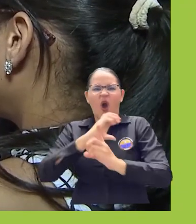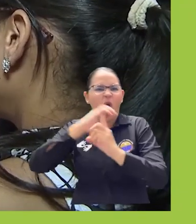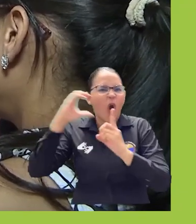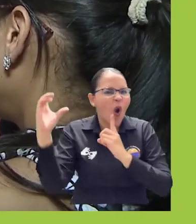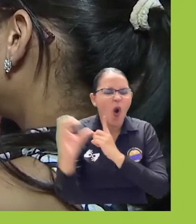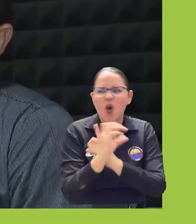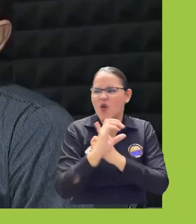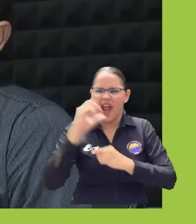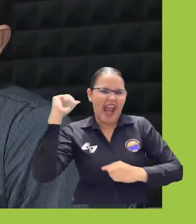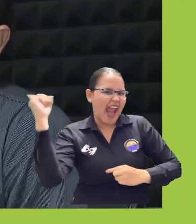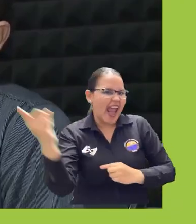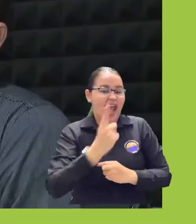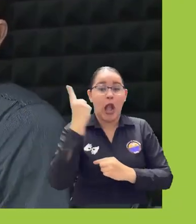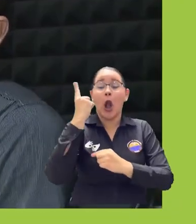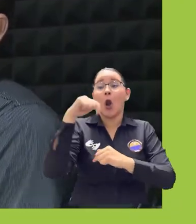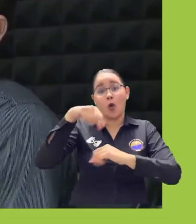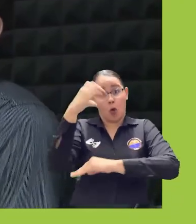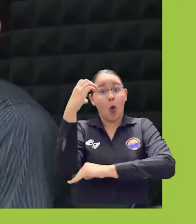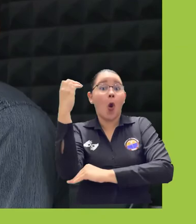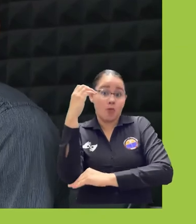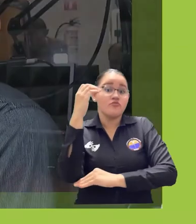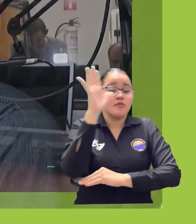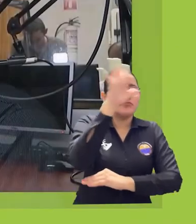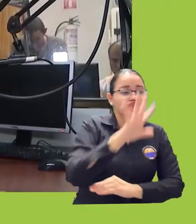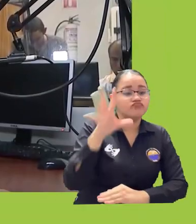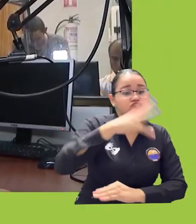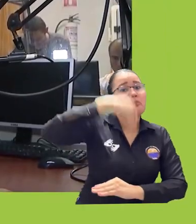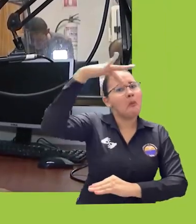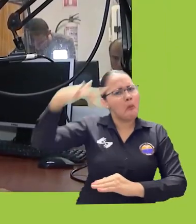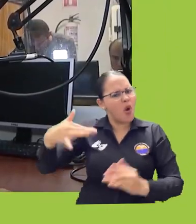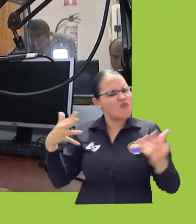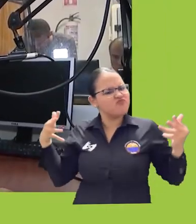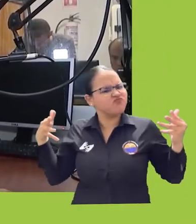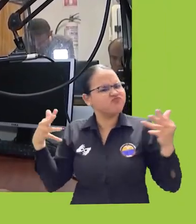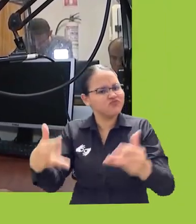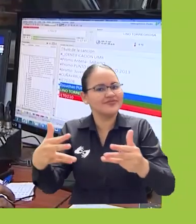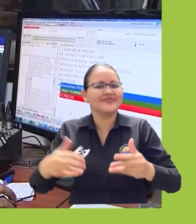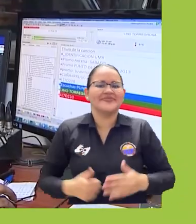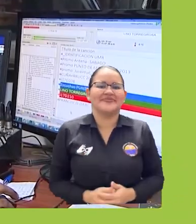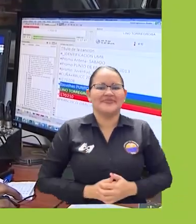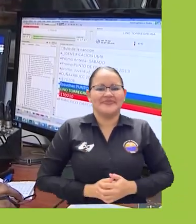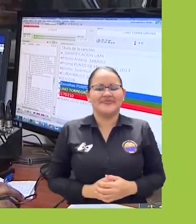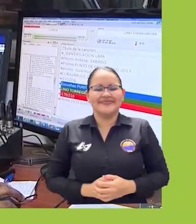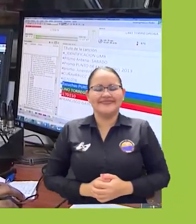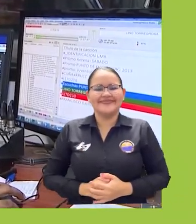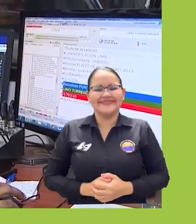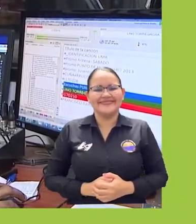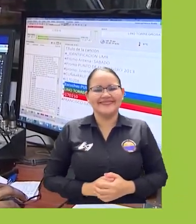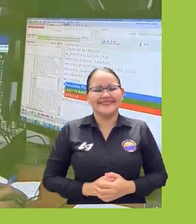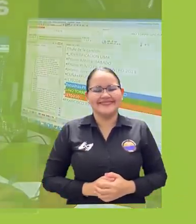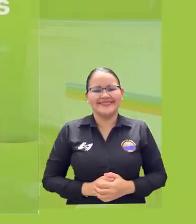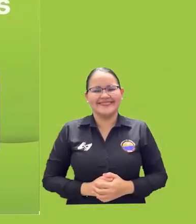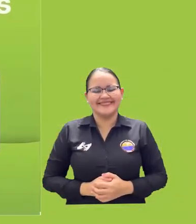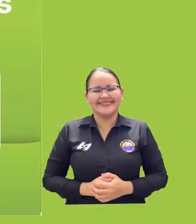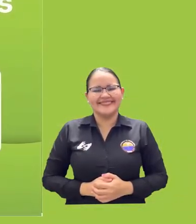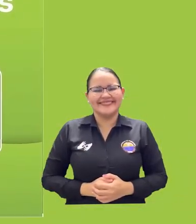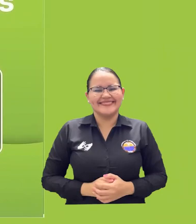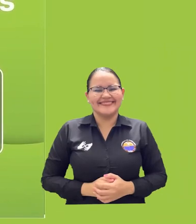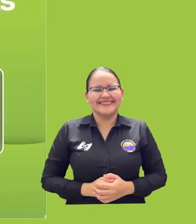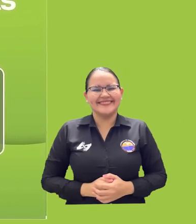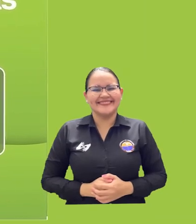país. Recolectar la información y reconocer esa voz. Para algunos estudiantes de ingeniería ambiental y